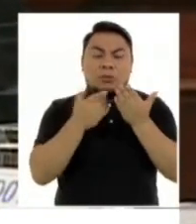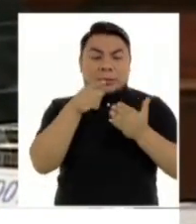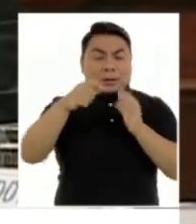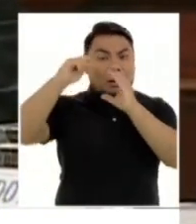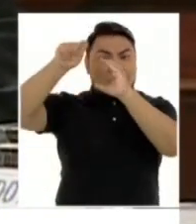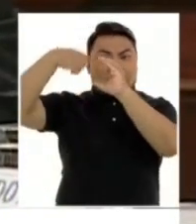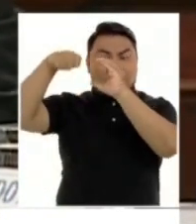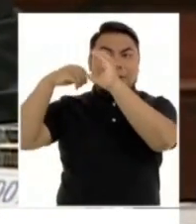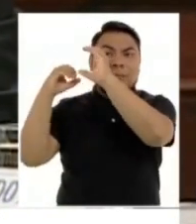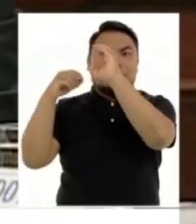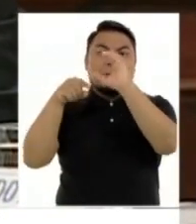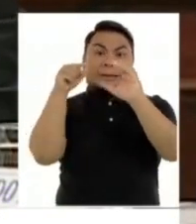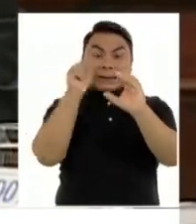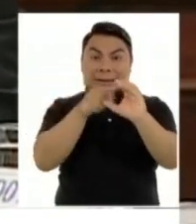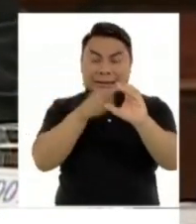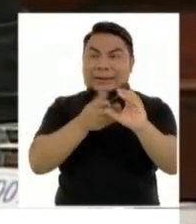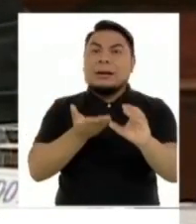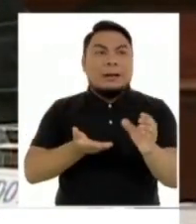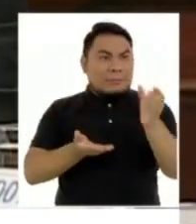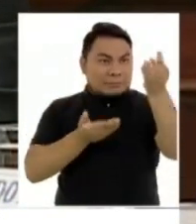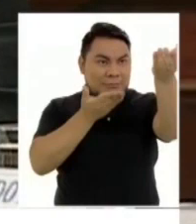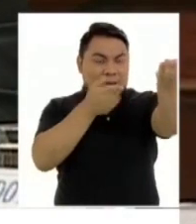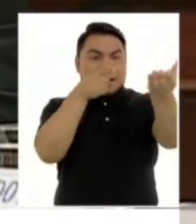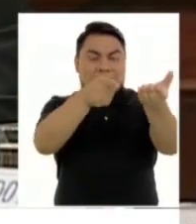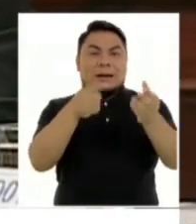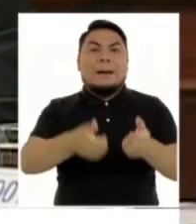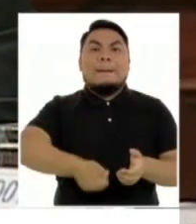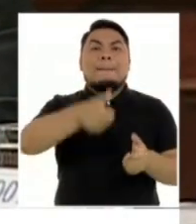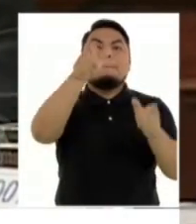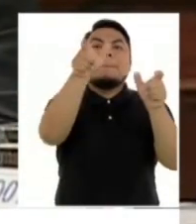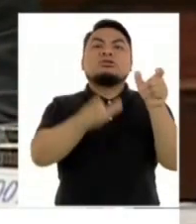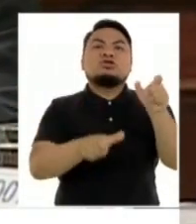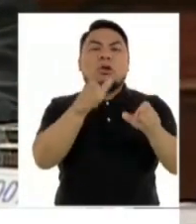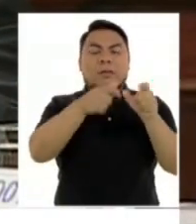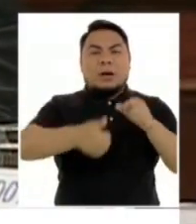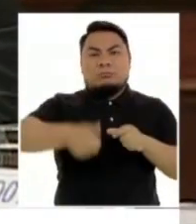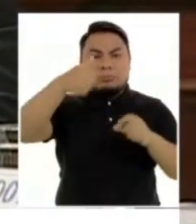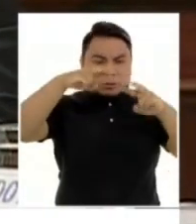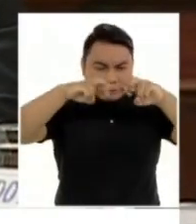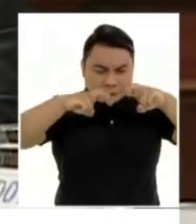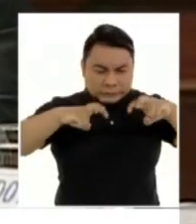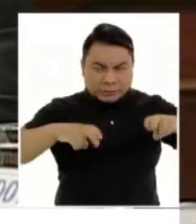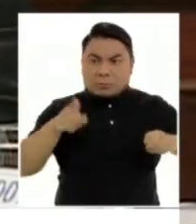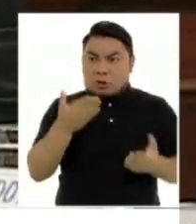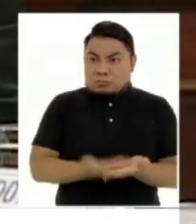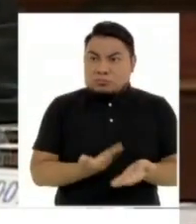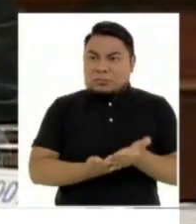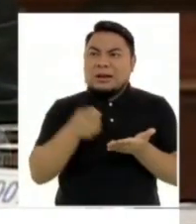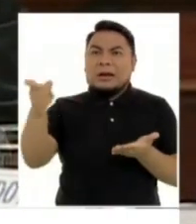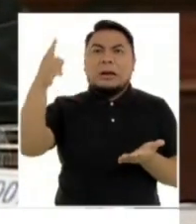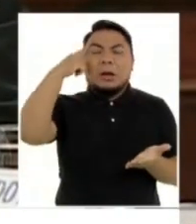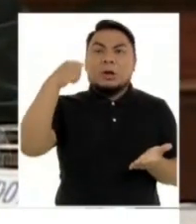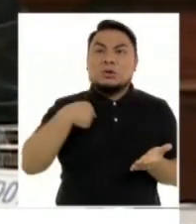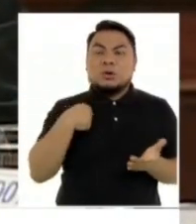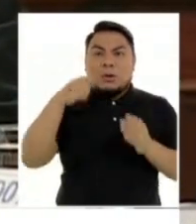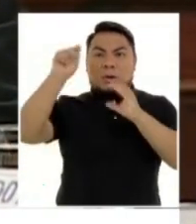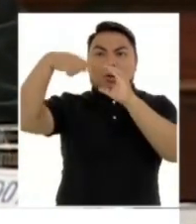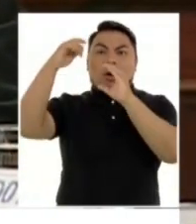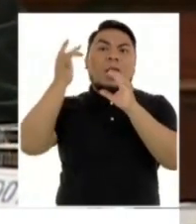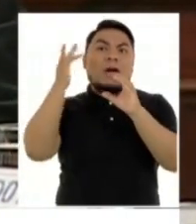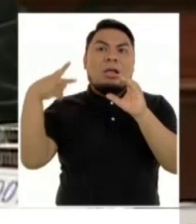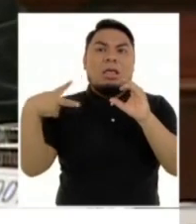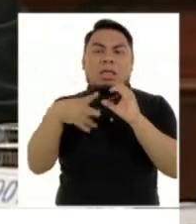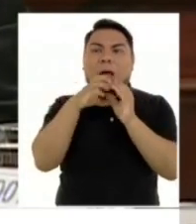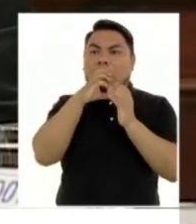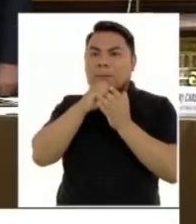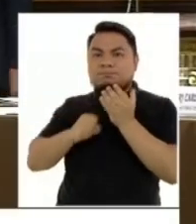filmadora se ha sometido a un peritaje para demostrar que acá no ha habido ningún manipuleo, ninguna intencionalidad para ocultar